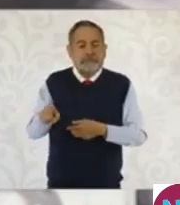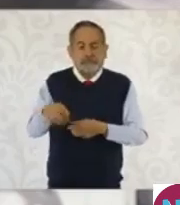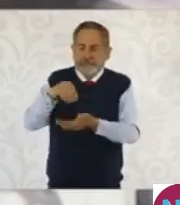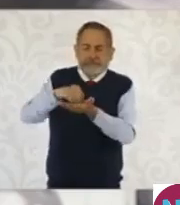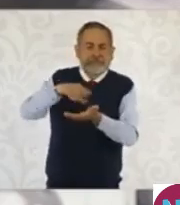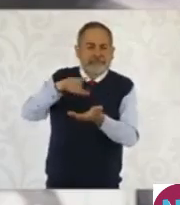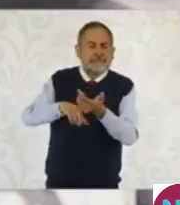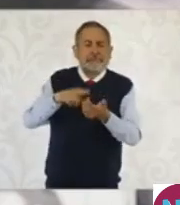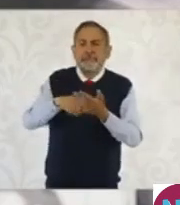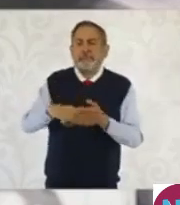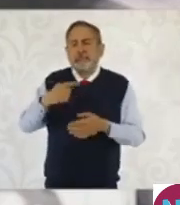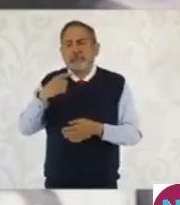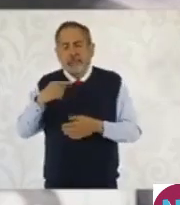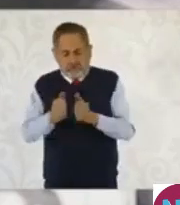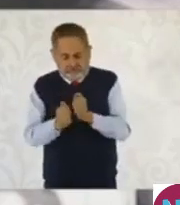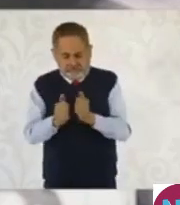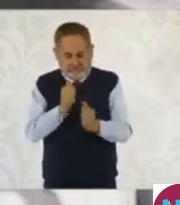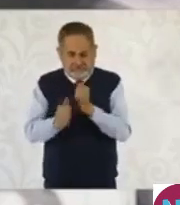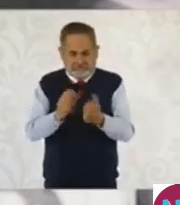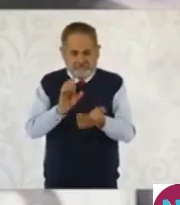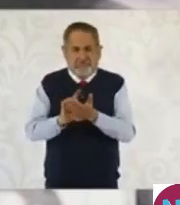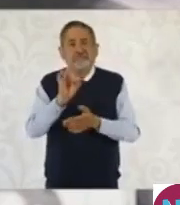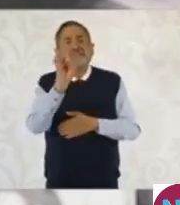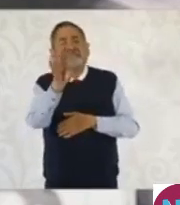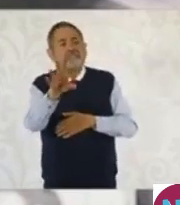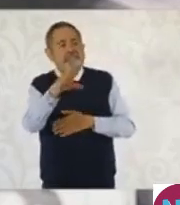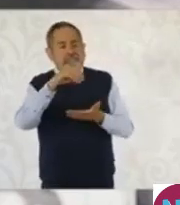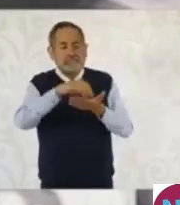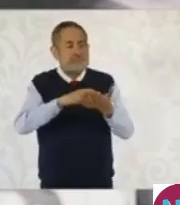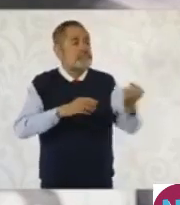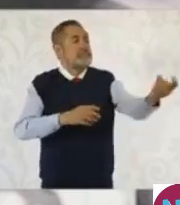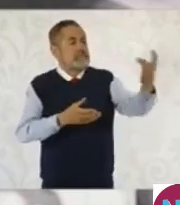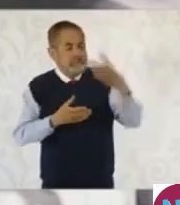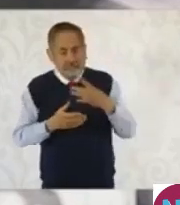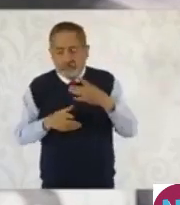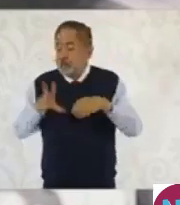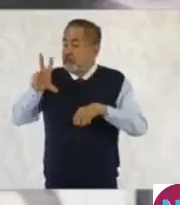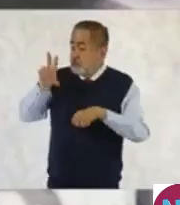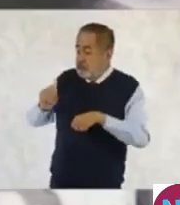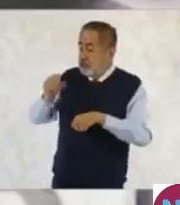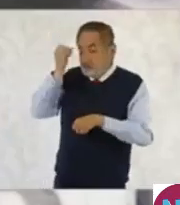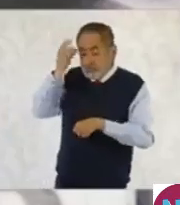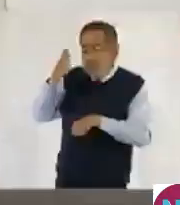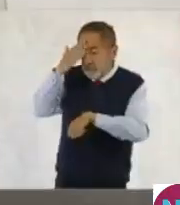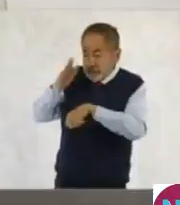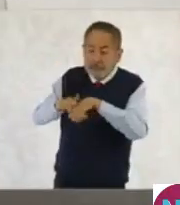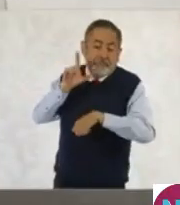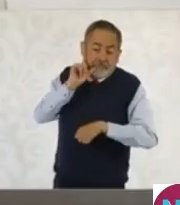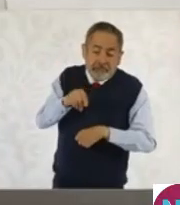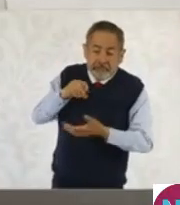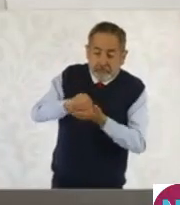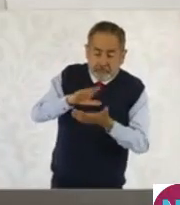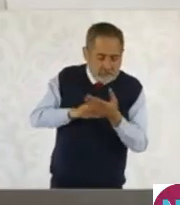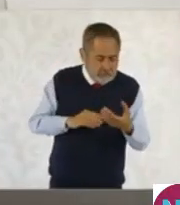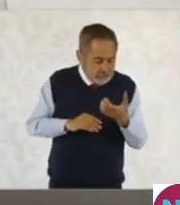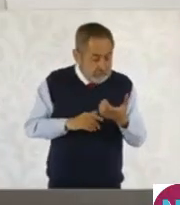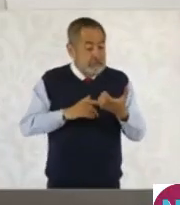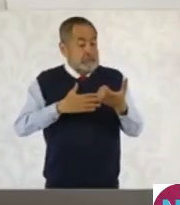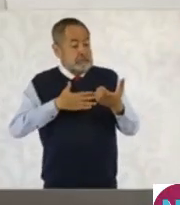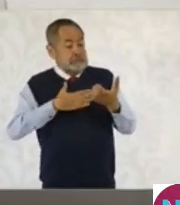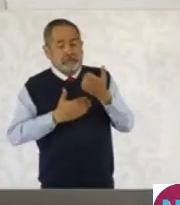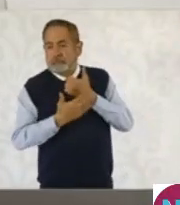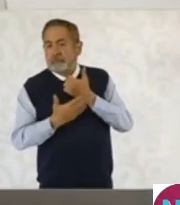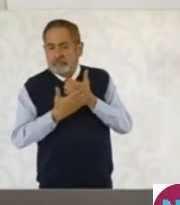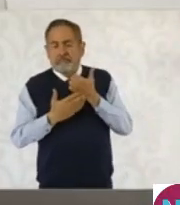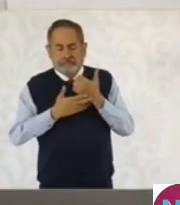SMS para confirmar a los derechohabientes que tienen cita un día después para recordarles que tienen que acudir, y eficiencia